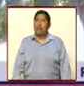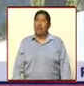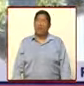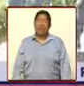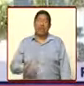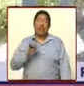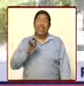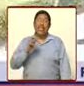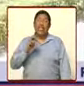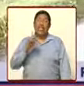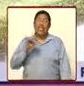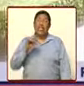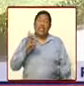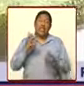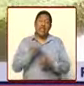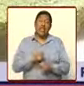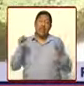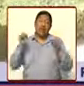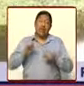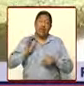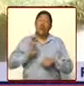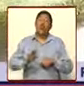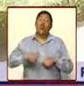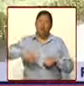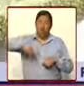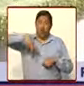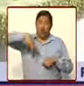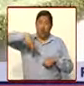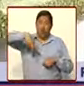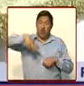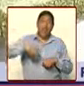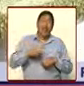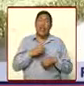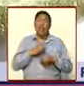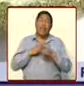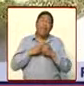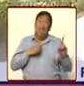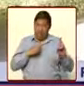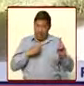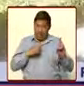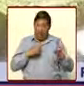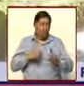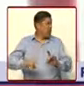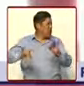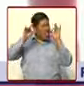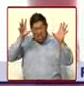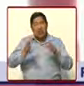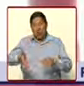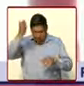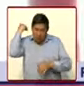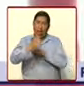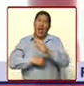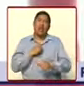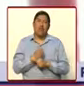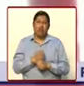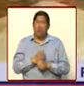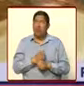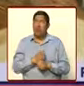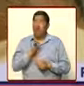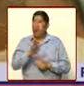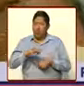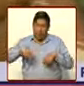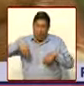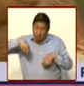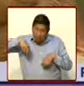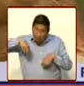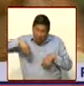Ingrid no pierde la esperanza de salvar su pierna derecha, pues ella fue víctima de un fatal accidente de tránsito la pasada gestión, en el cual su pierna